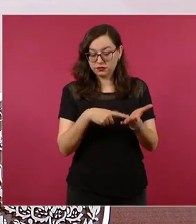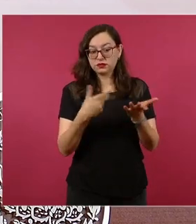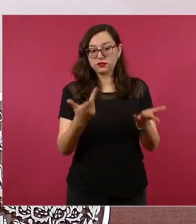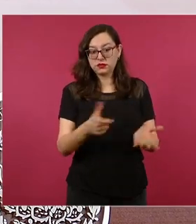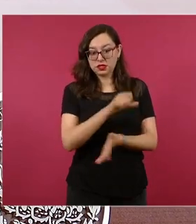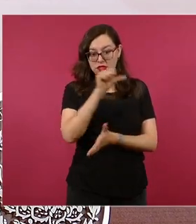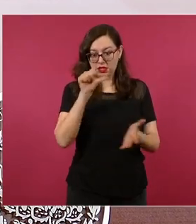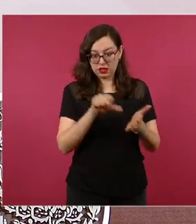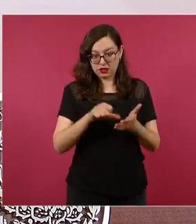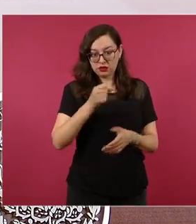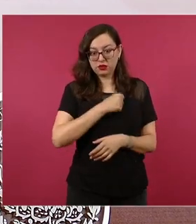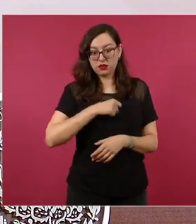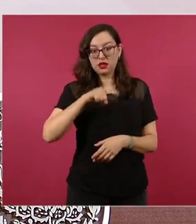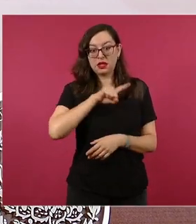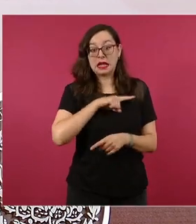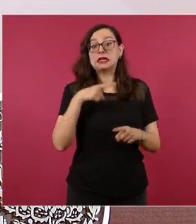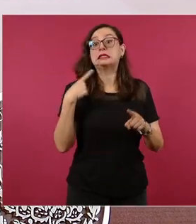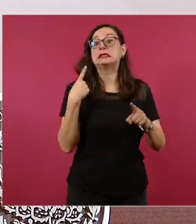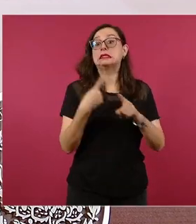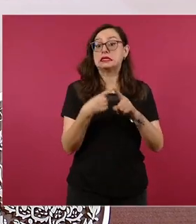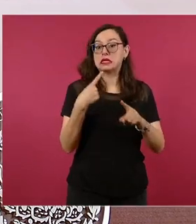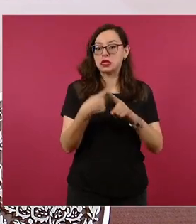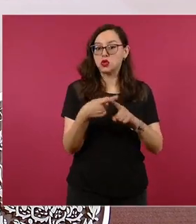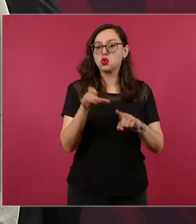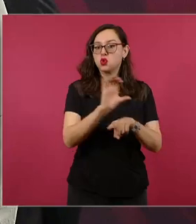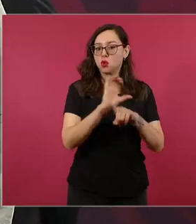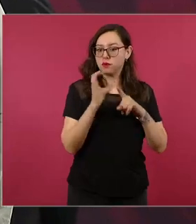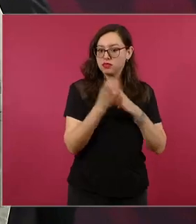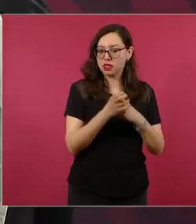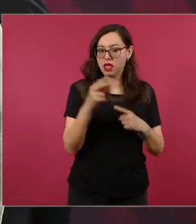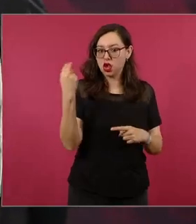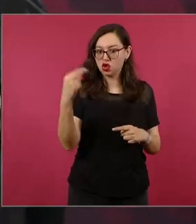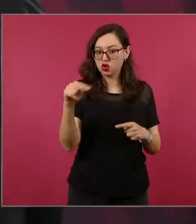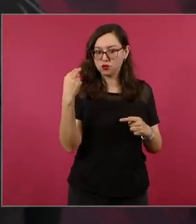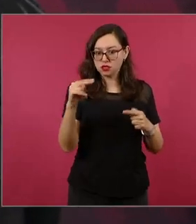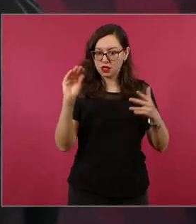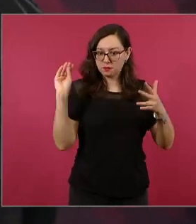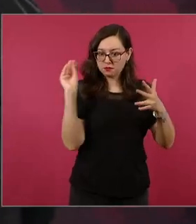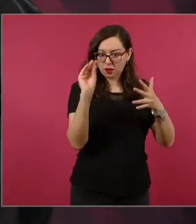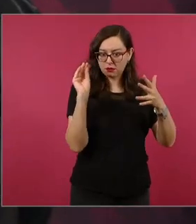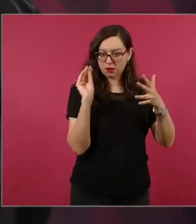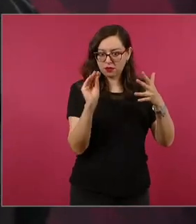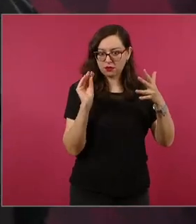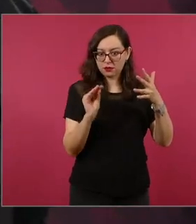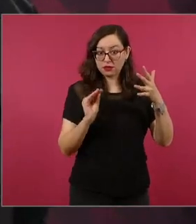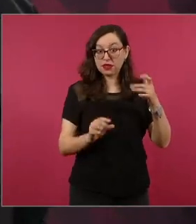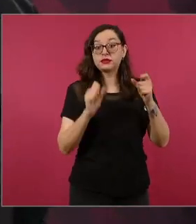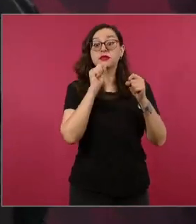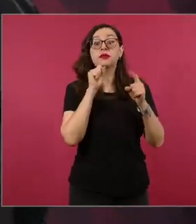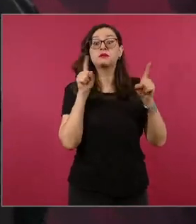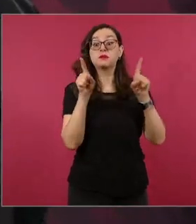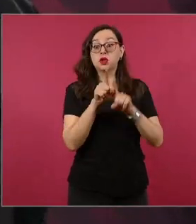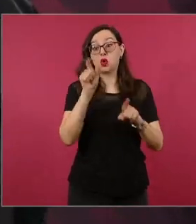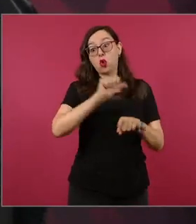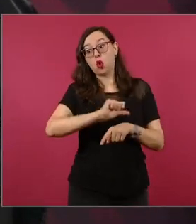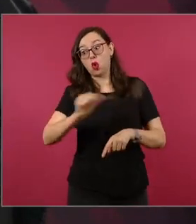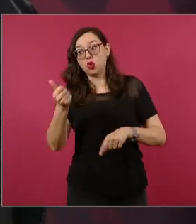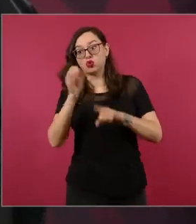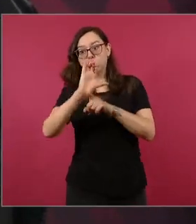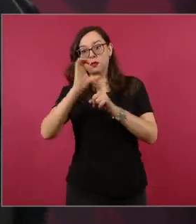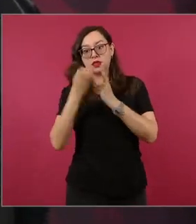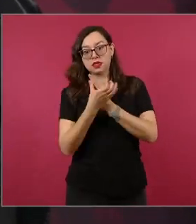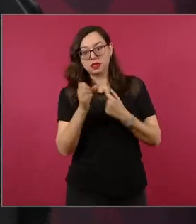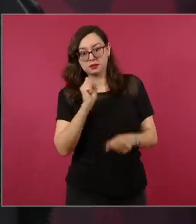unidad médica, los integrantes del Comité de Salud y Bienestar de la Clínica Es Nuestra, el Comité de Contraloría Social, que también está integrado,